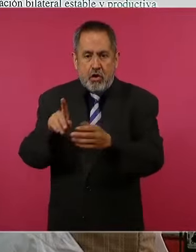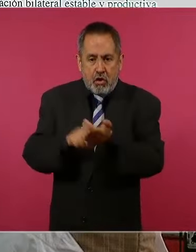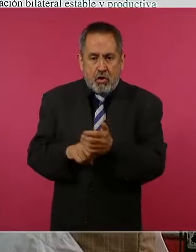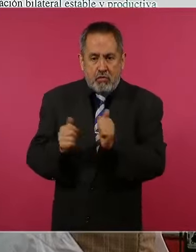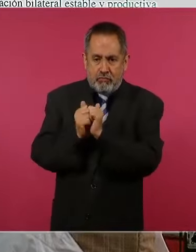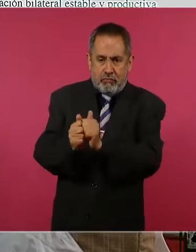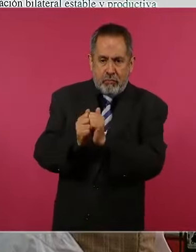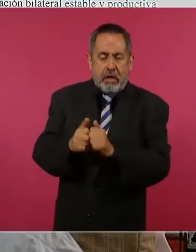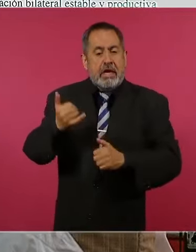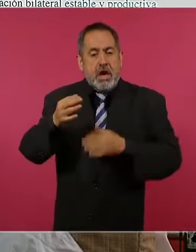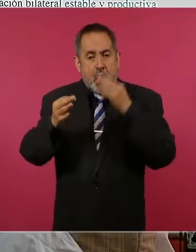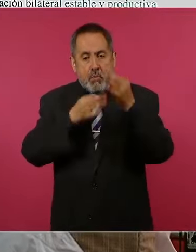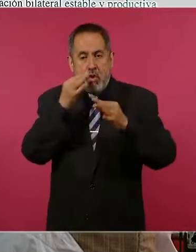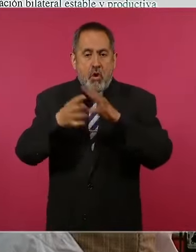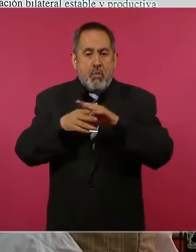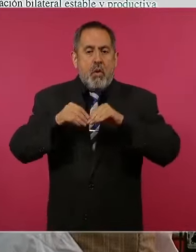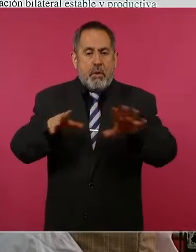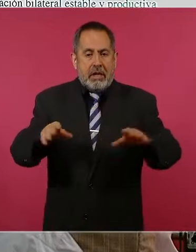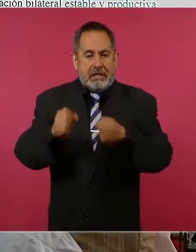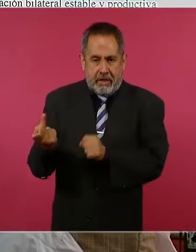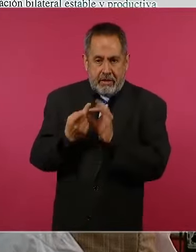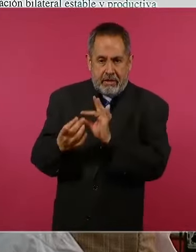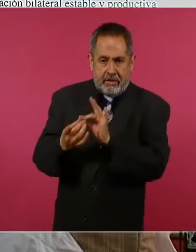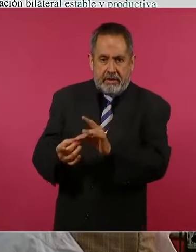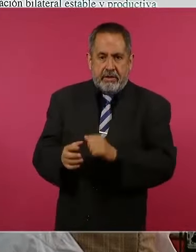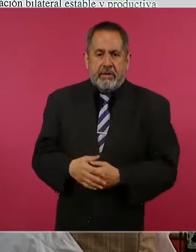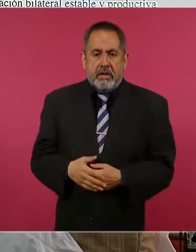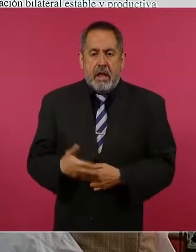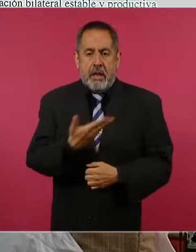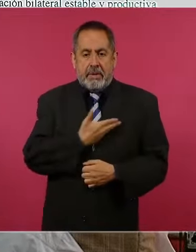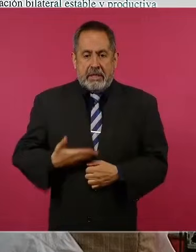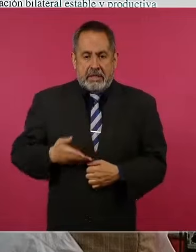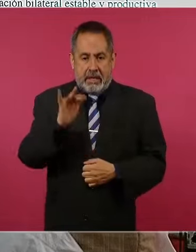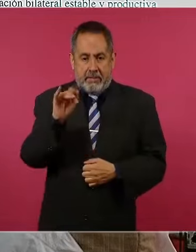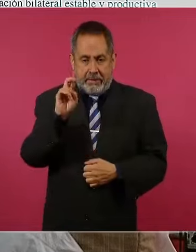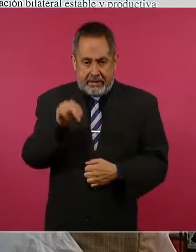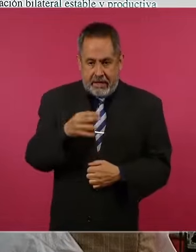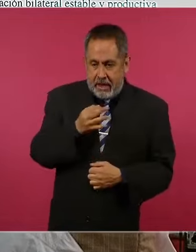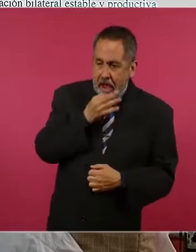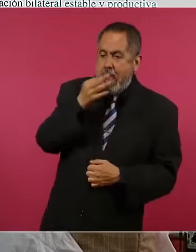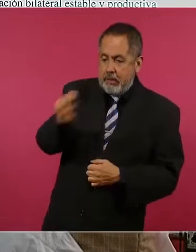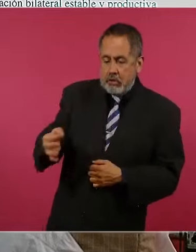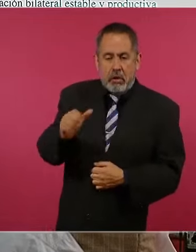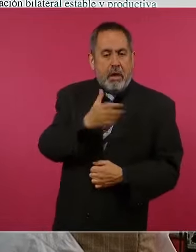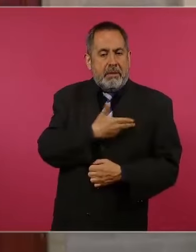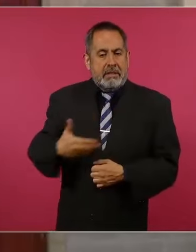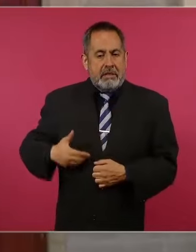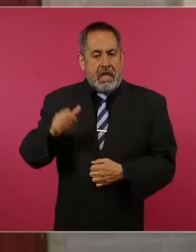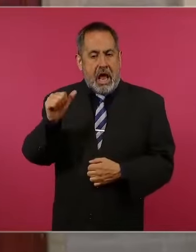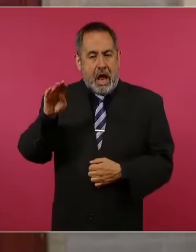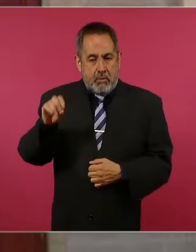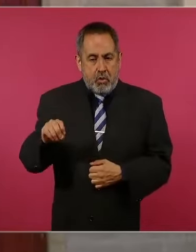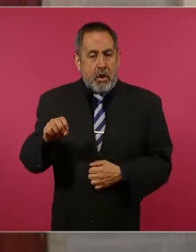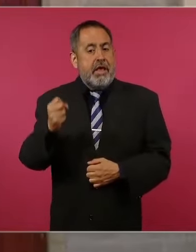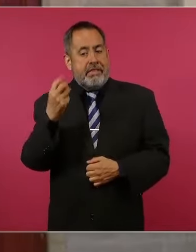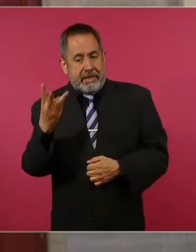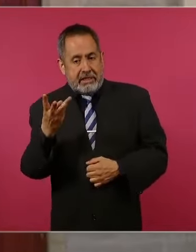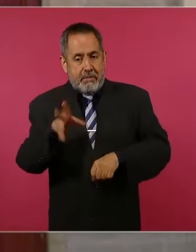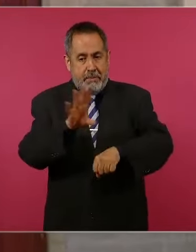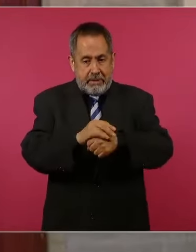compartida y promover la seguridad y prosperidad regionales. El presidente Biden informó al presidente López Obrador que ha aprobado tres nuevos